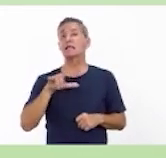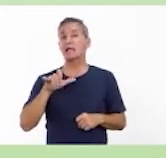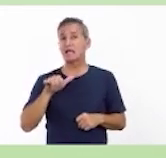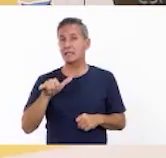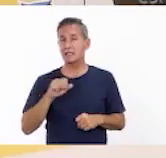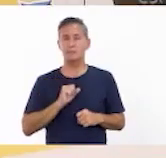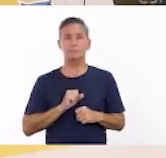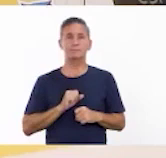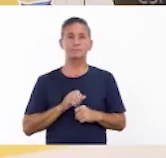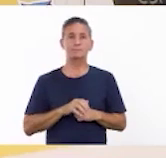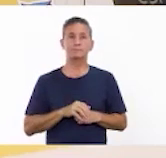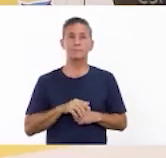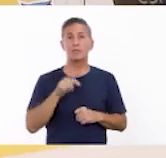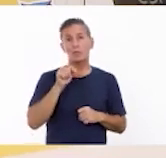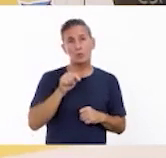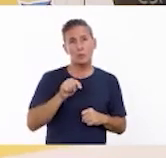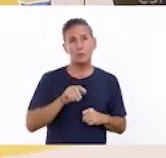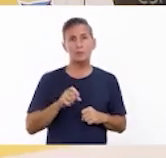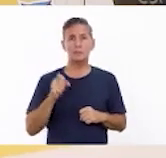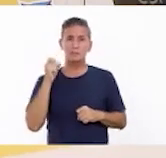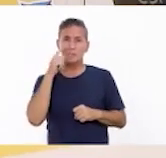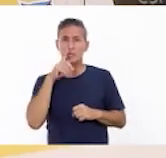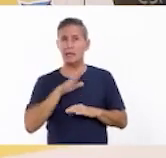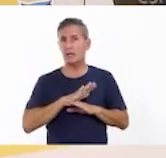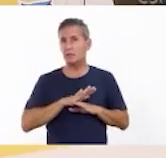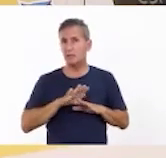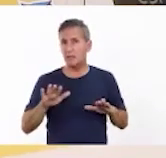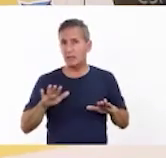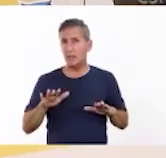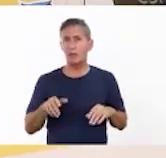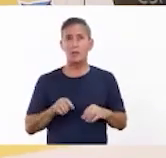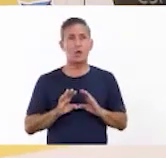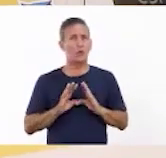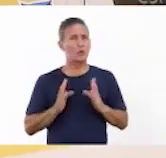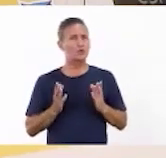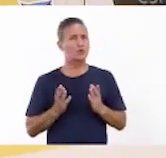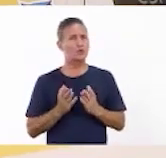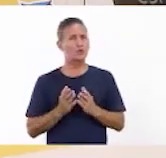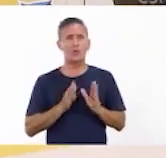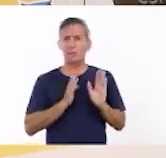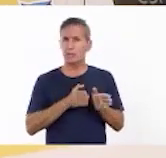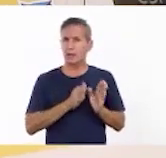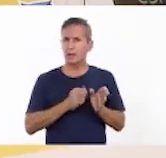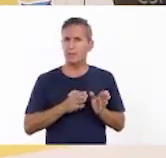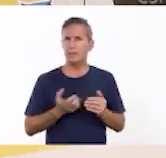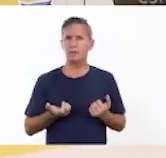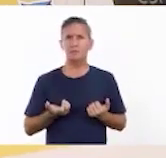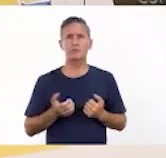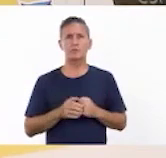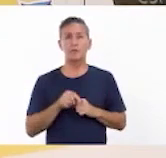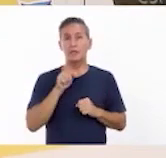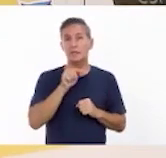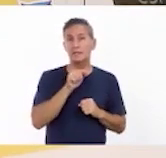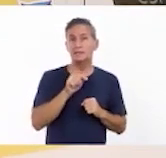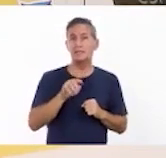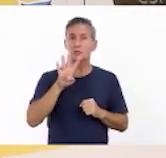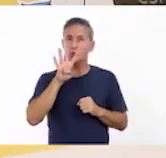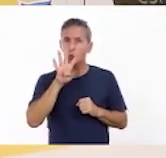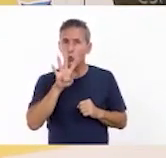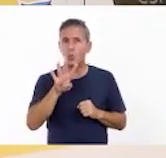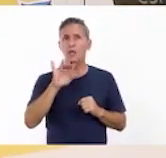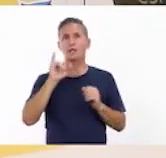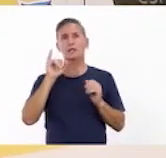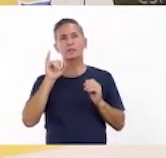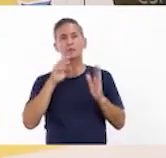reglas. Y con esto terminamos toda la consolidación de estos